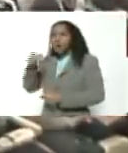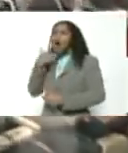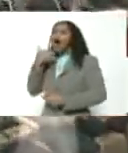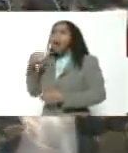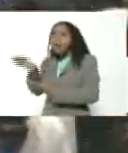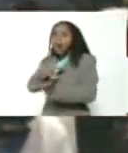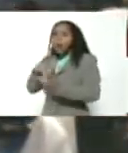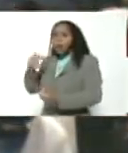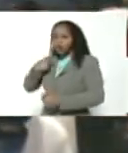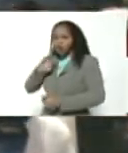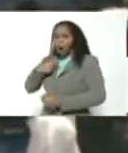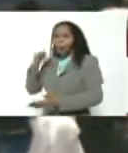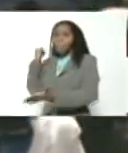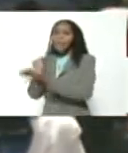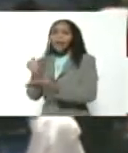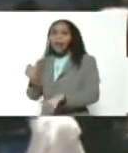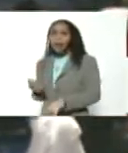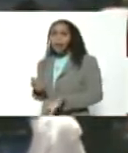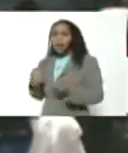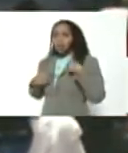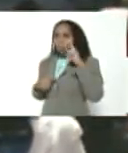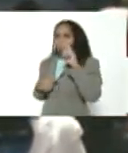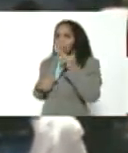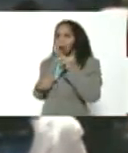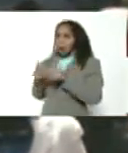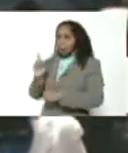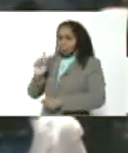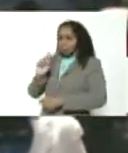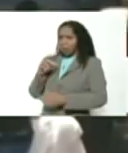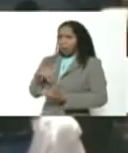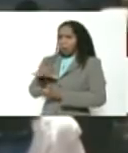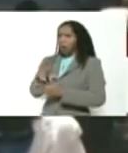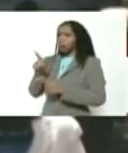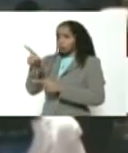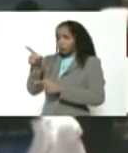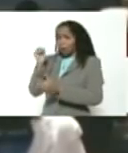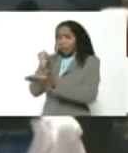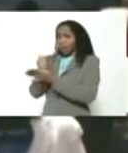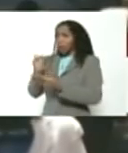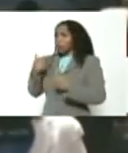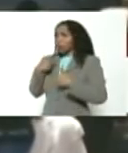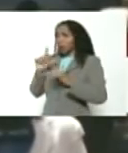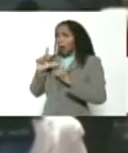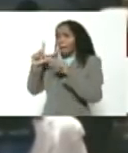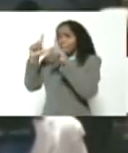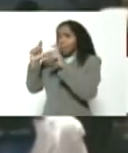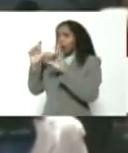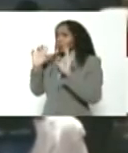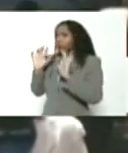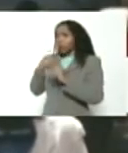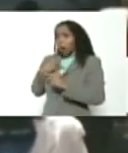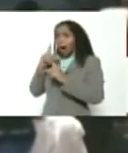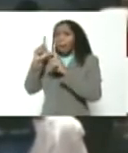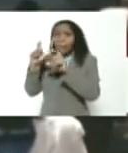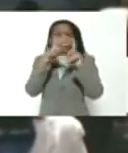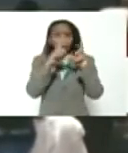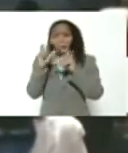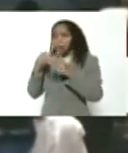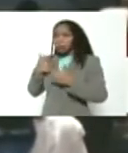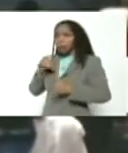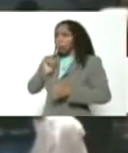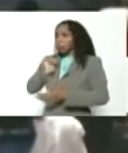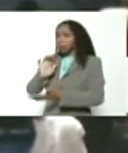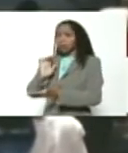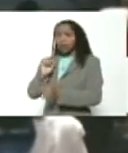problema porque lo maté? Yo lo miré y le dije, no, hermano, sigue usted matando y yo disparando la cámara aquí, para allá, para acá, no se